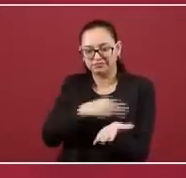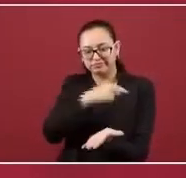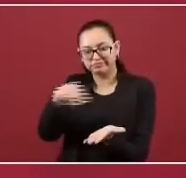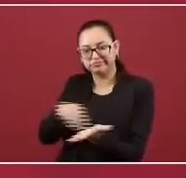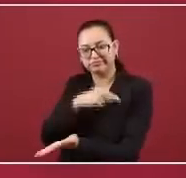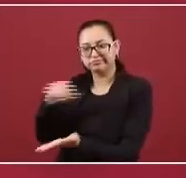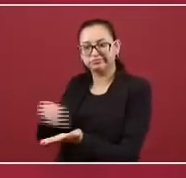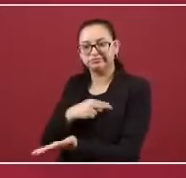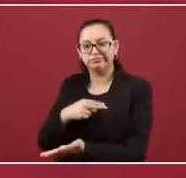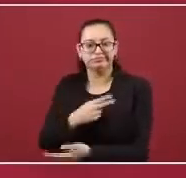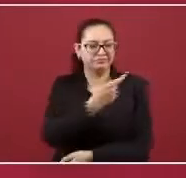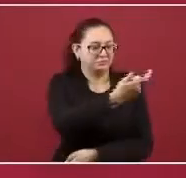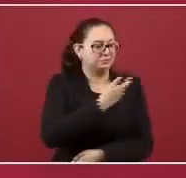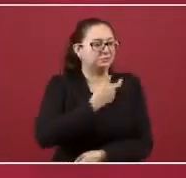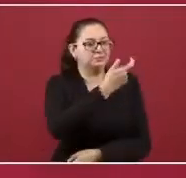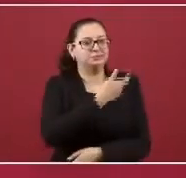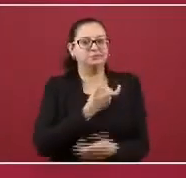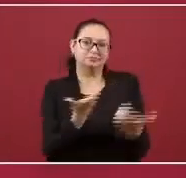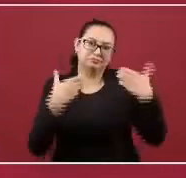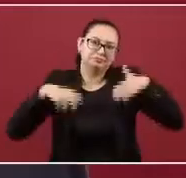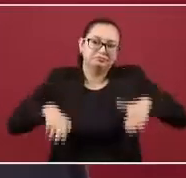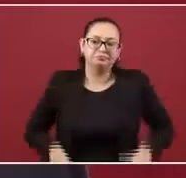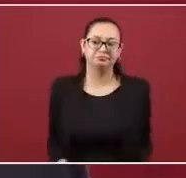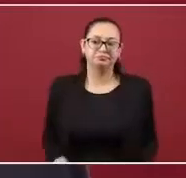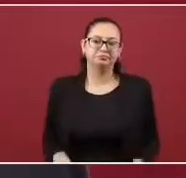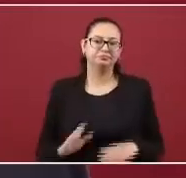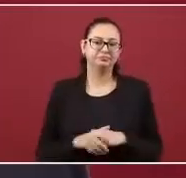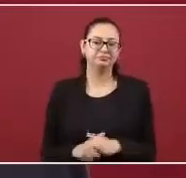y se robaban el dinero.